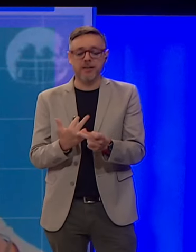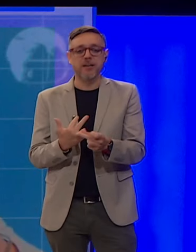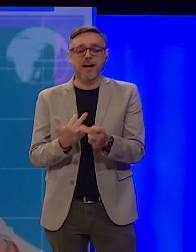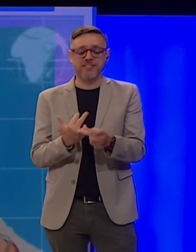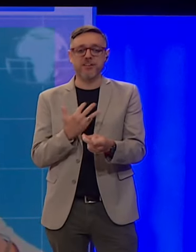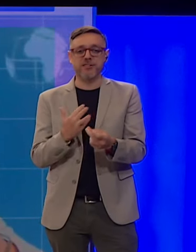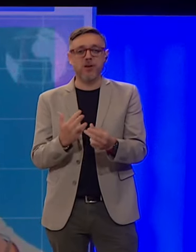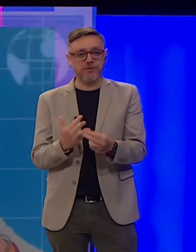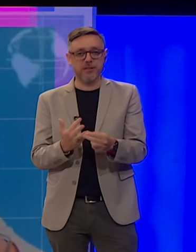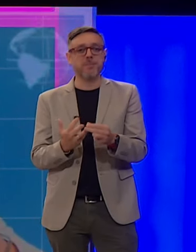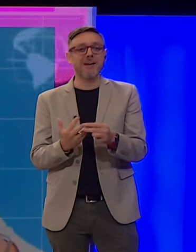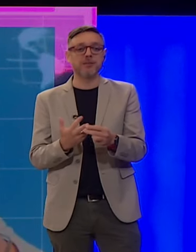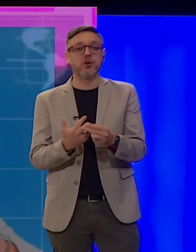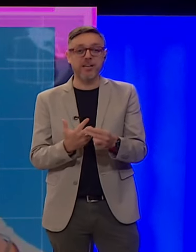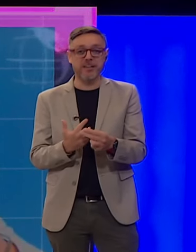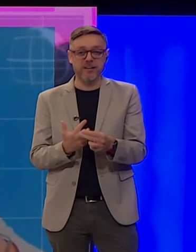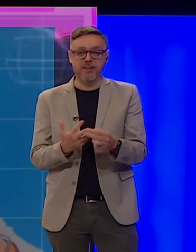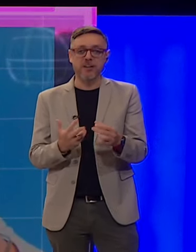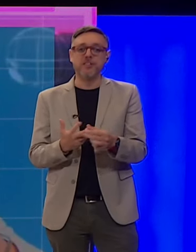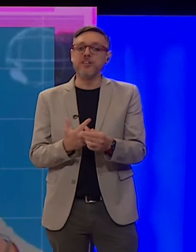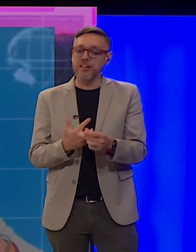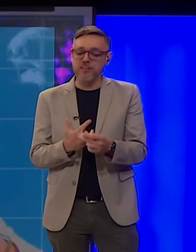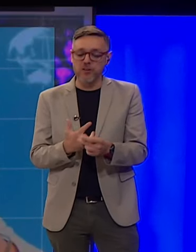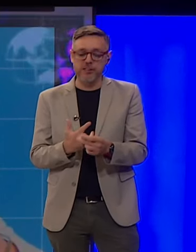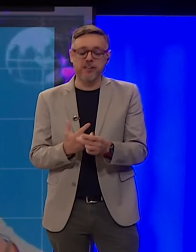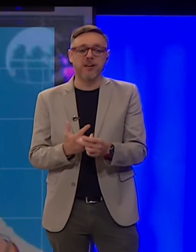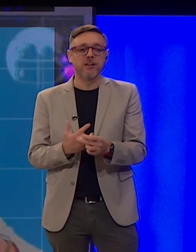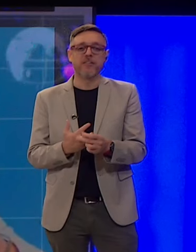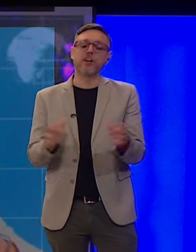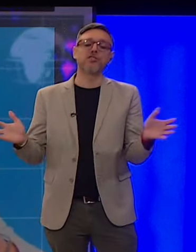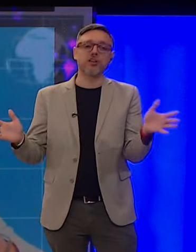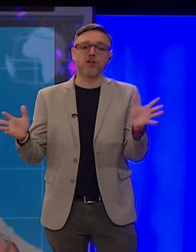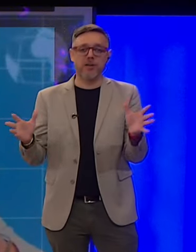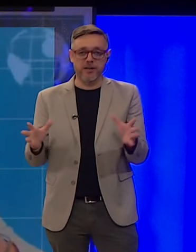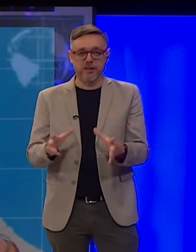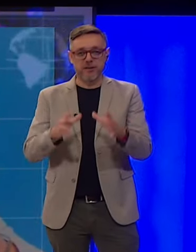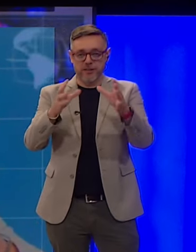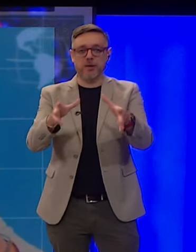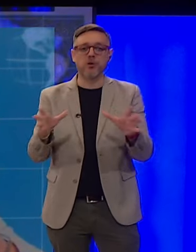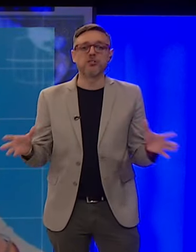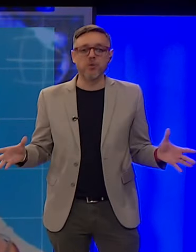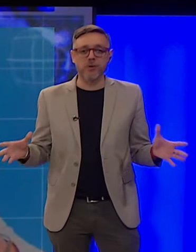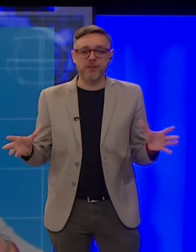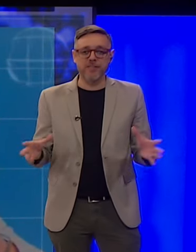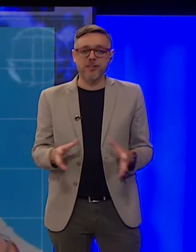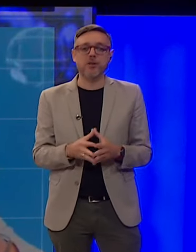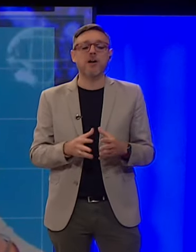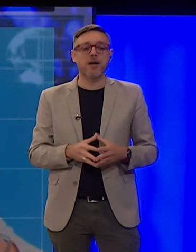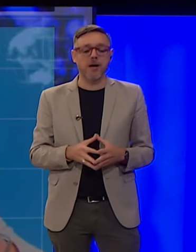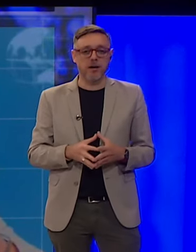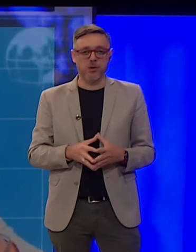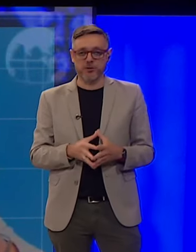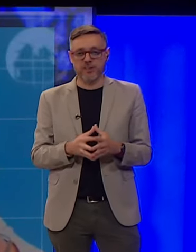entre Axel Kicillof y Máximo Kirchner. Les dijo Cristina, déjense de joder, dediquémonos a lo importante y